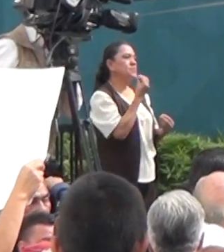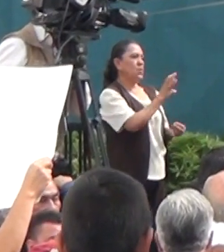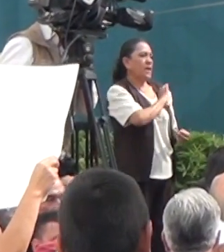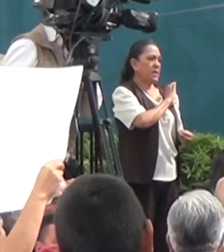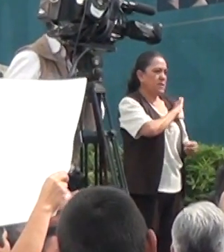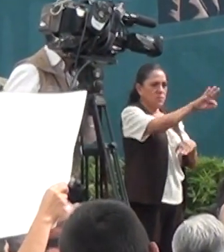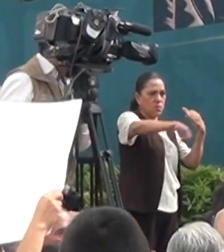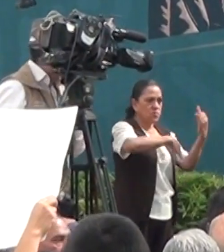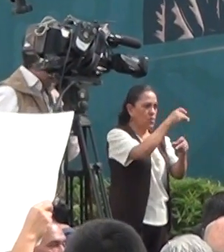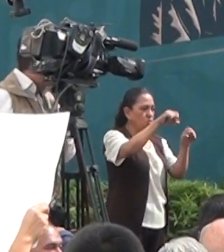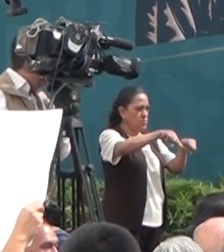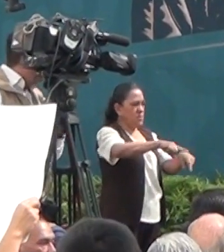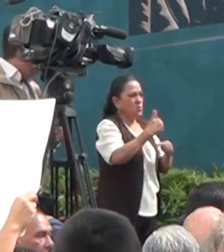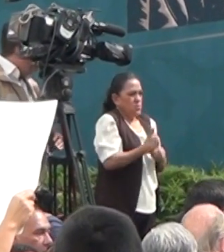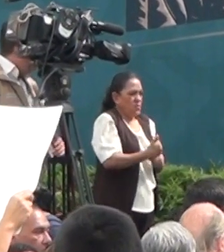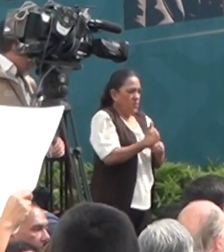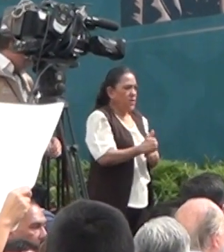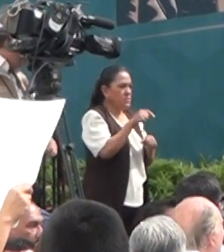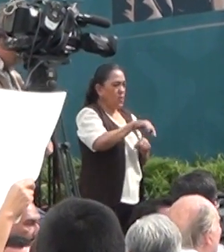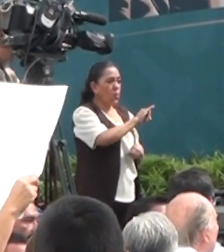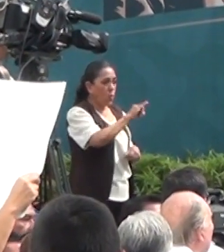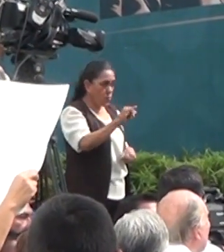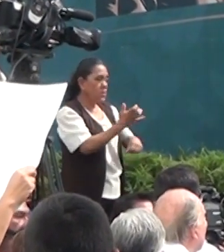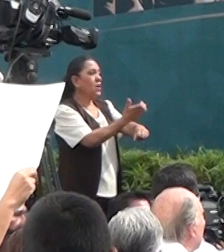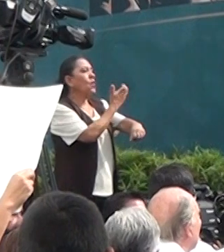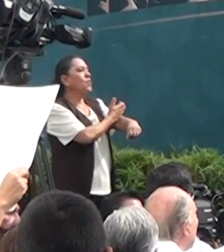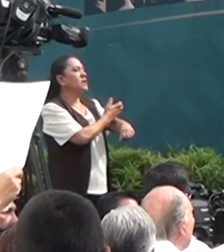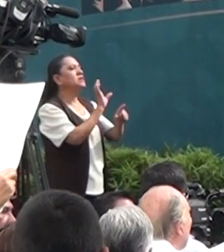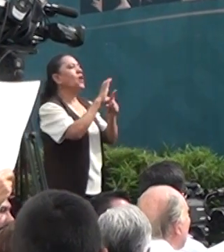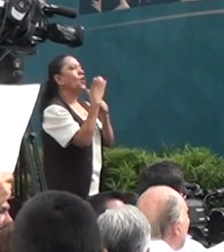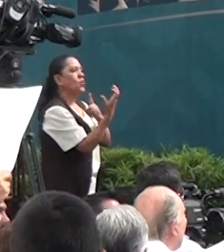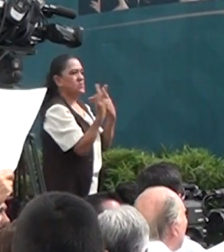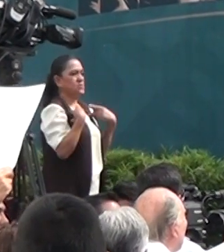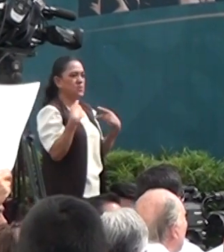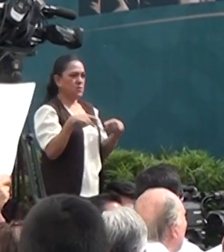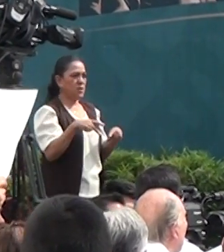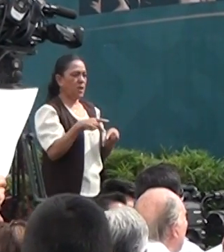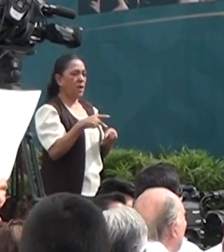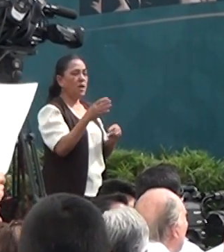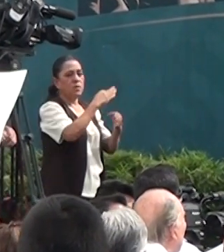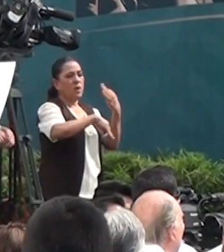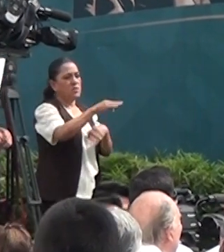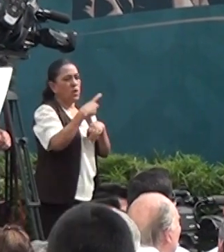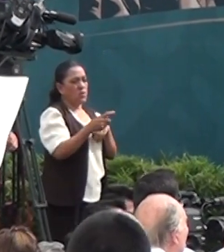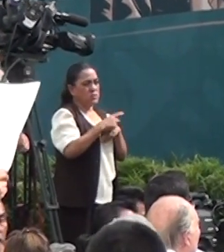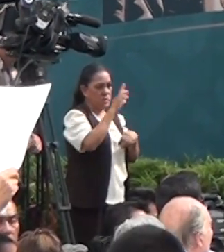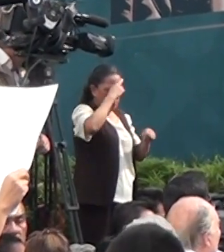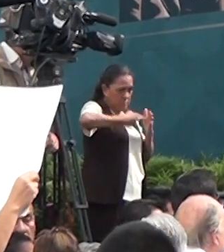queridos compatriotas damnificados y compañeros de la Comisión Ciudadana de Damnificados del Estado de